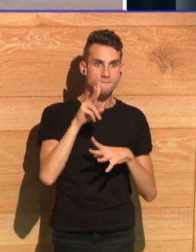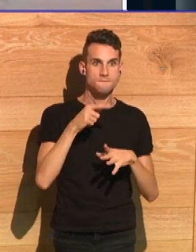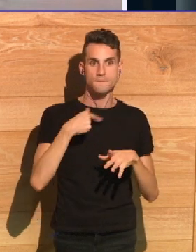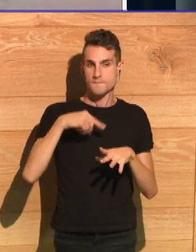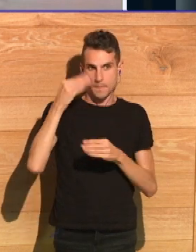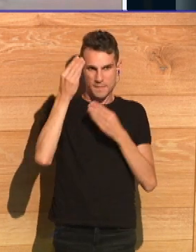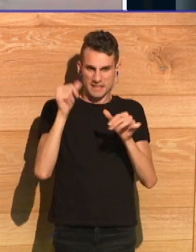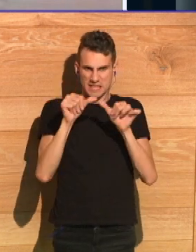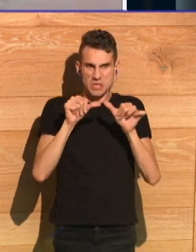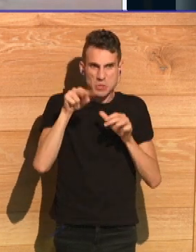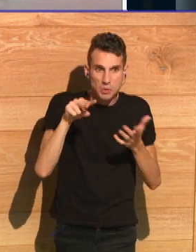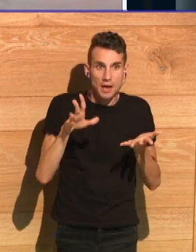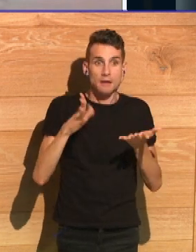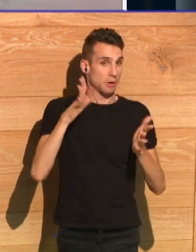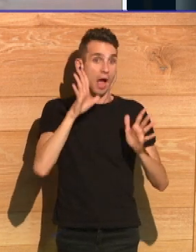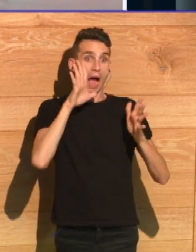Y